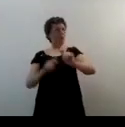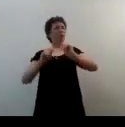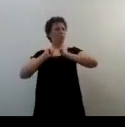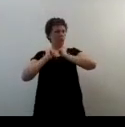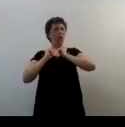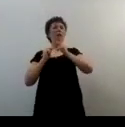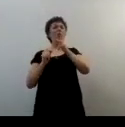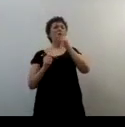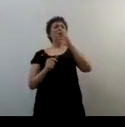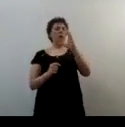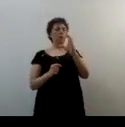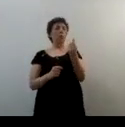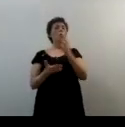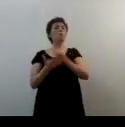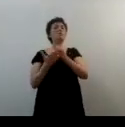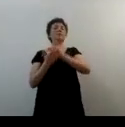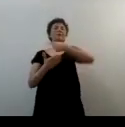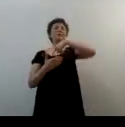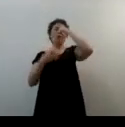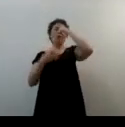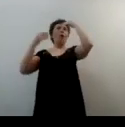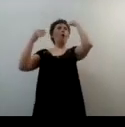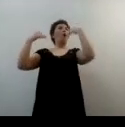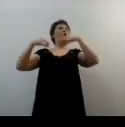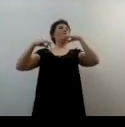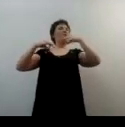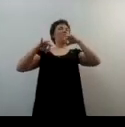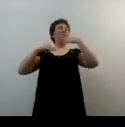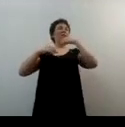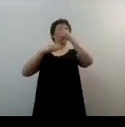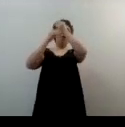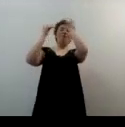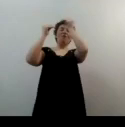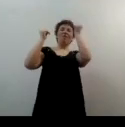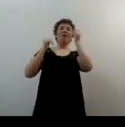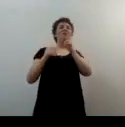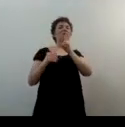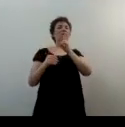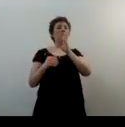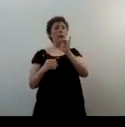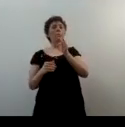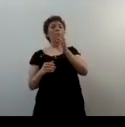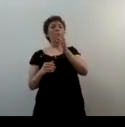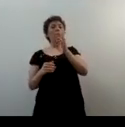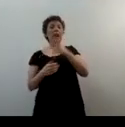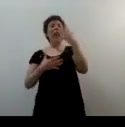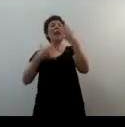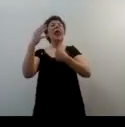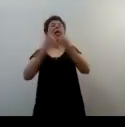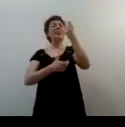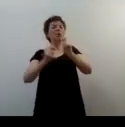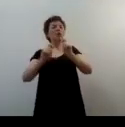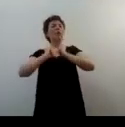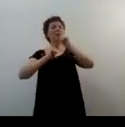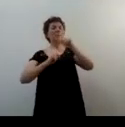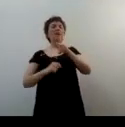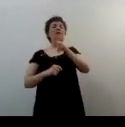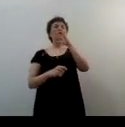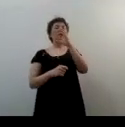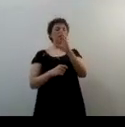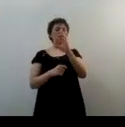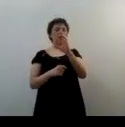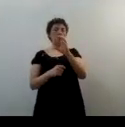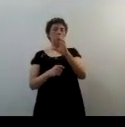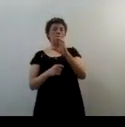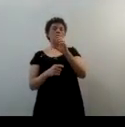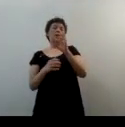y muchas veces se nos olvidan esas verduras. Y los lácteos. Los lácteos también nos aportan hidratos de carbono, en este caso en forma de